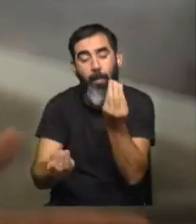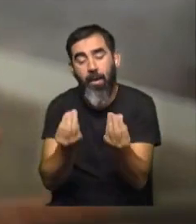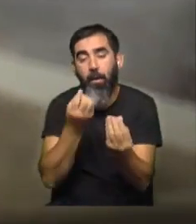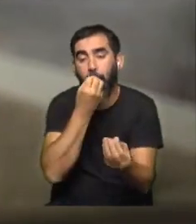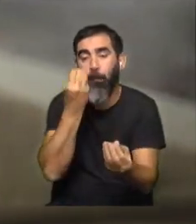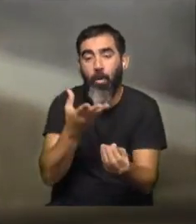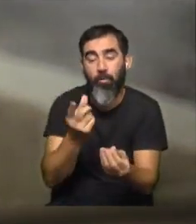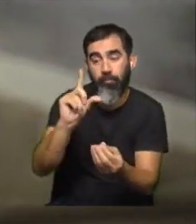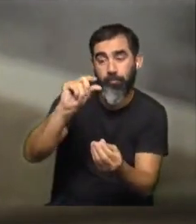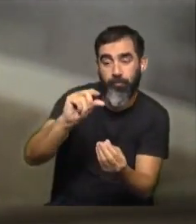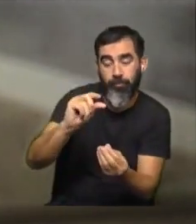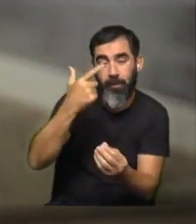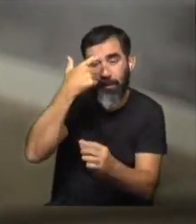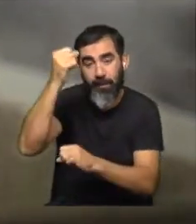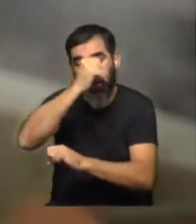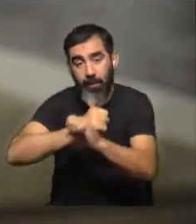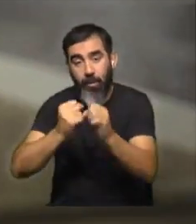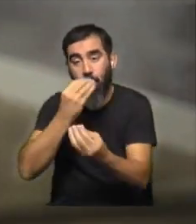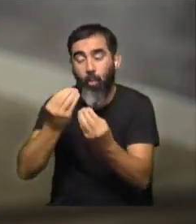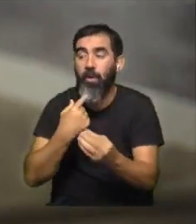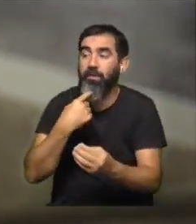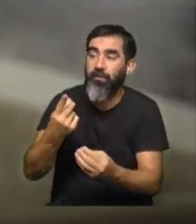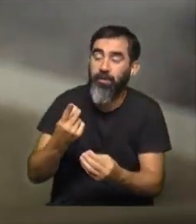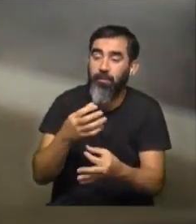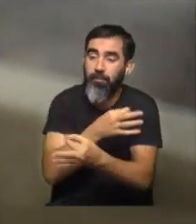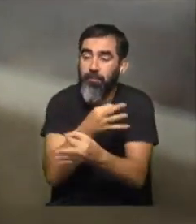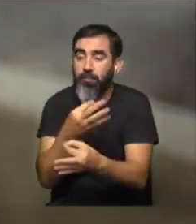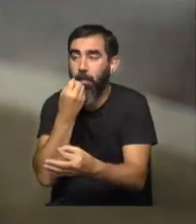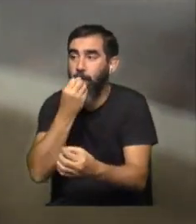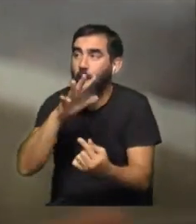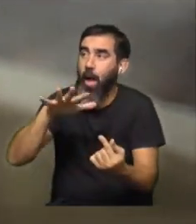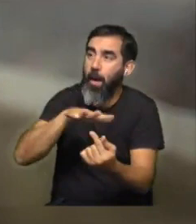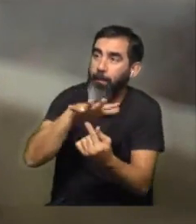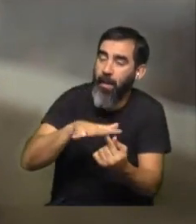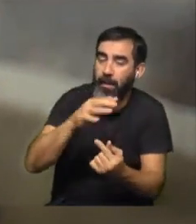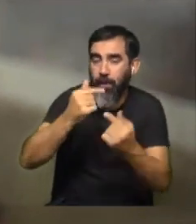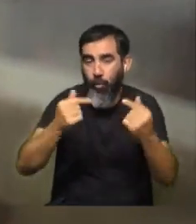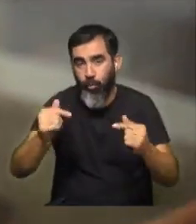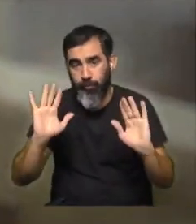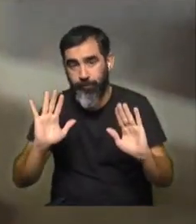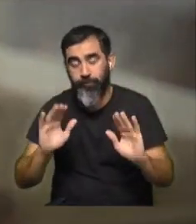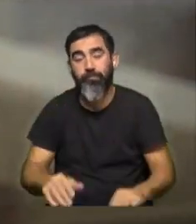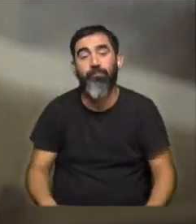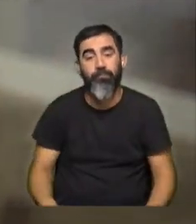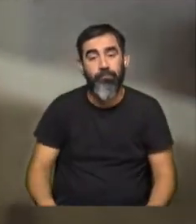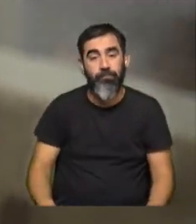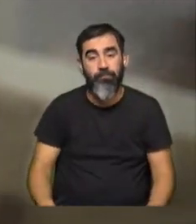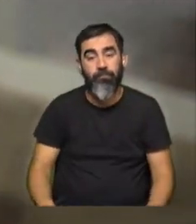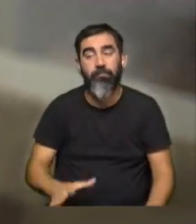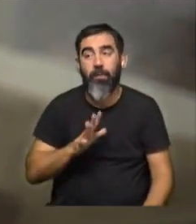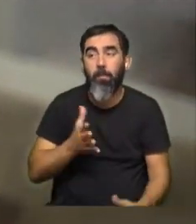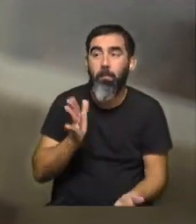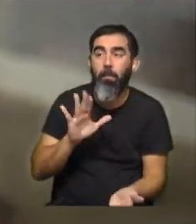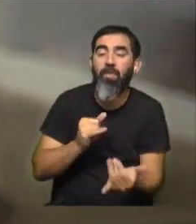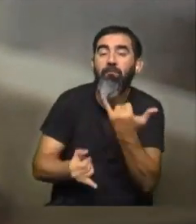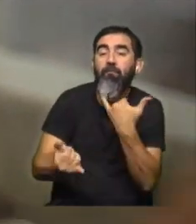solo el costo de la tecnología, sino también cuál es su rendimiento, cuál es su impacto ambiental y bueno, de forma tal de que haya más información